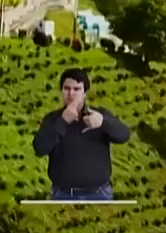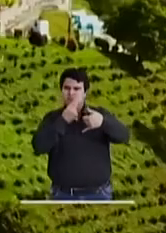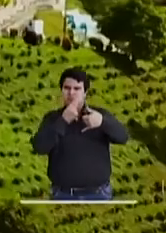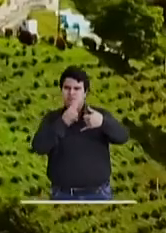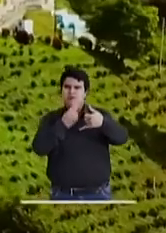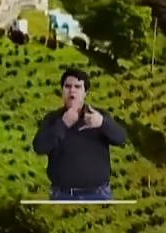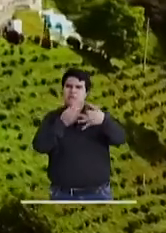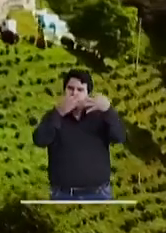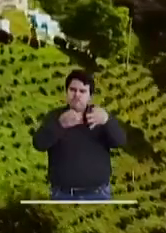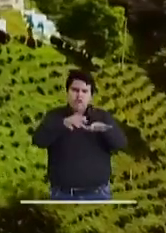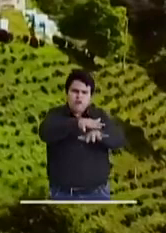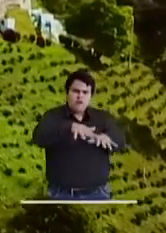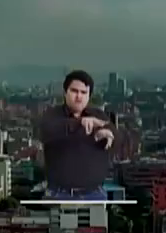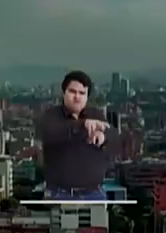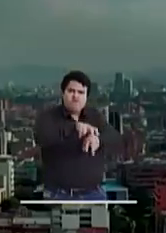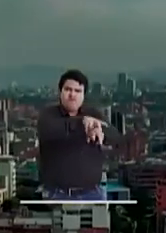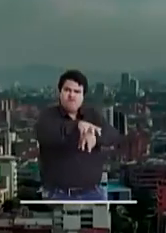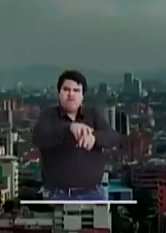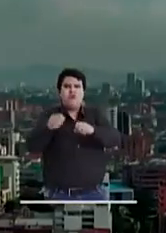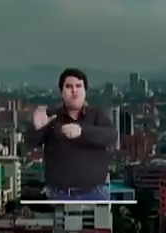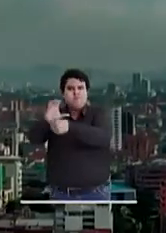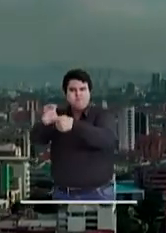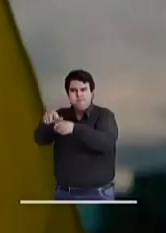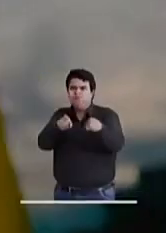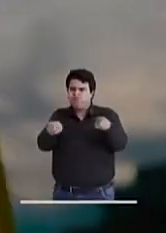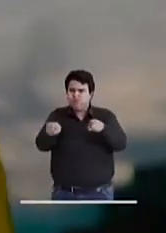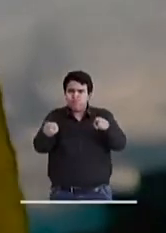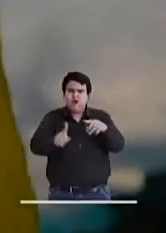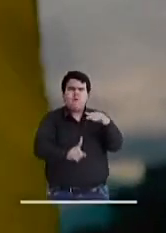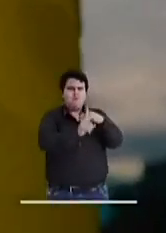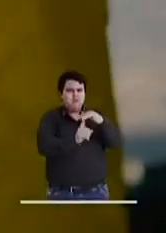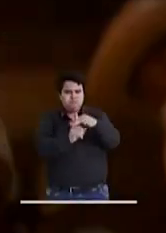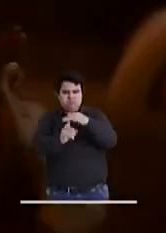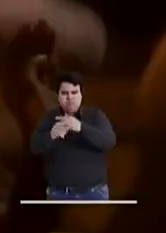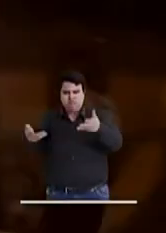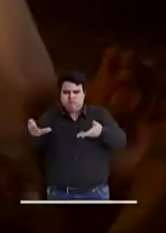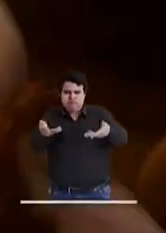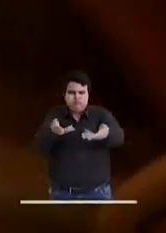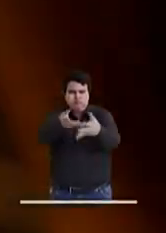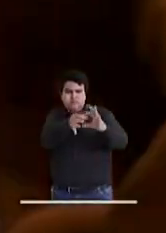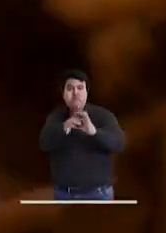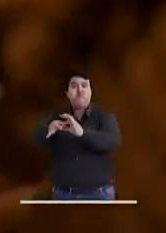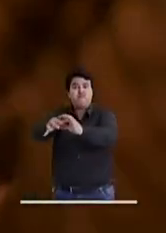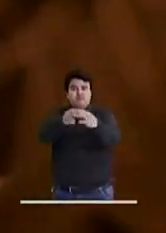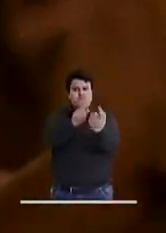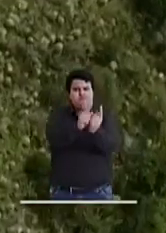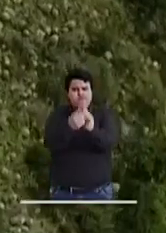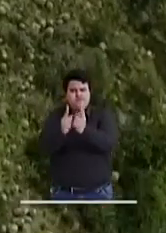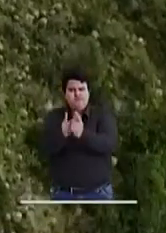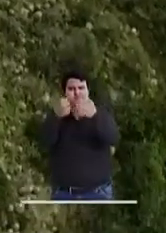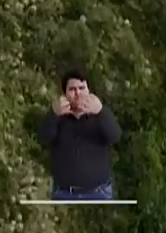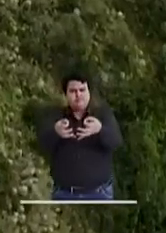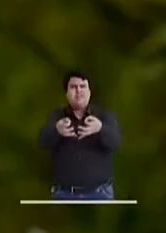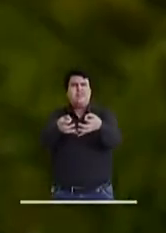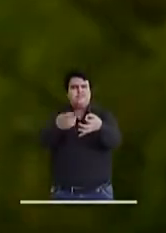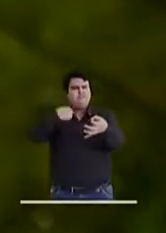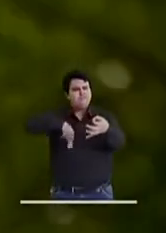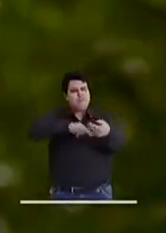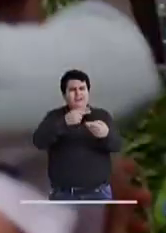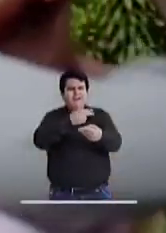en aspectos de la memoria histórica, porque muchas veces estos territorios han tenido unos procesos diferentes donde hay